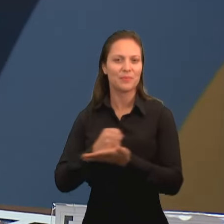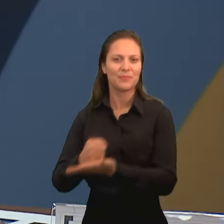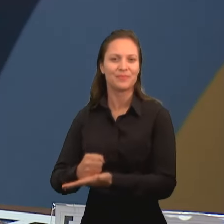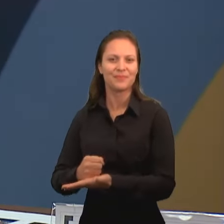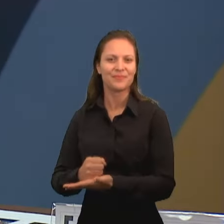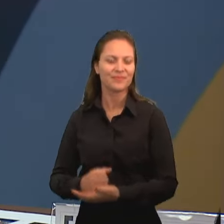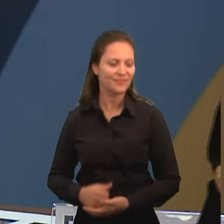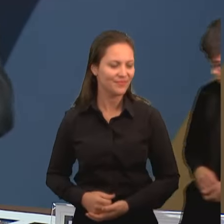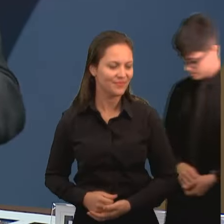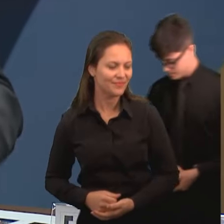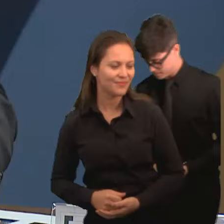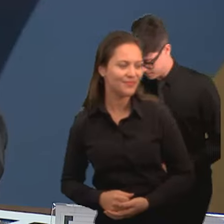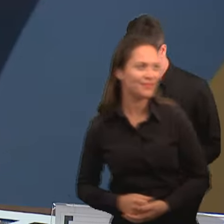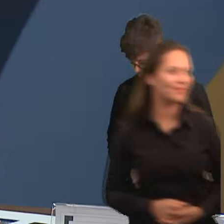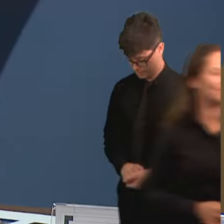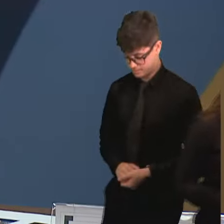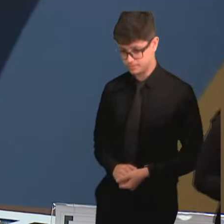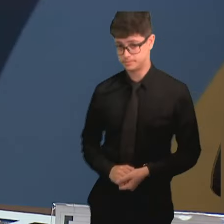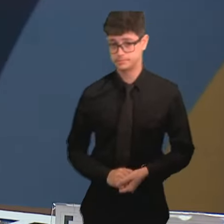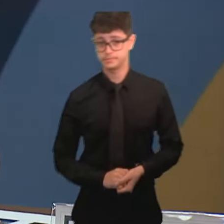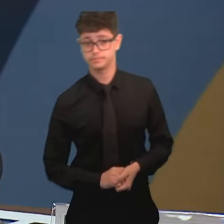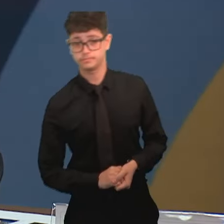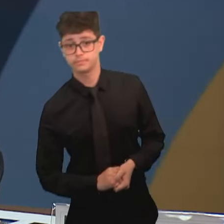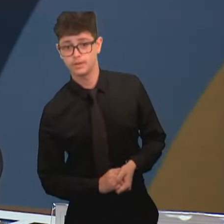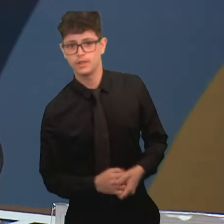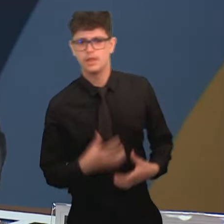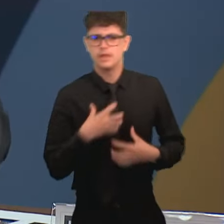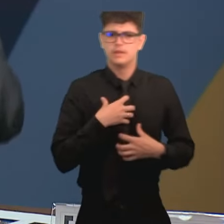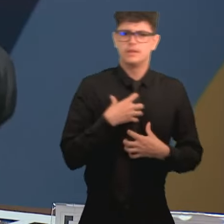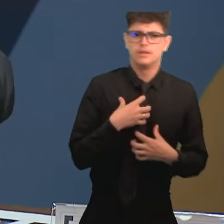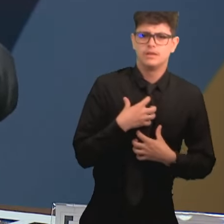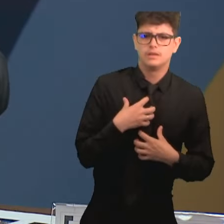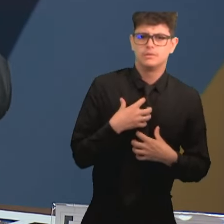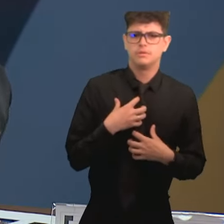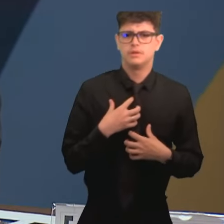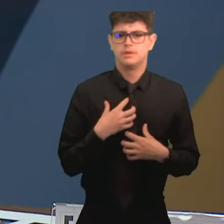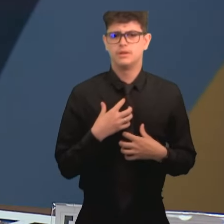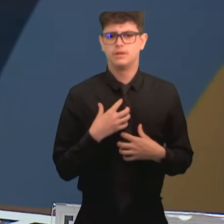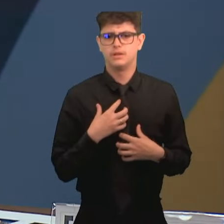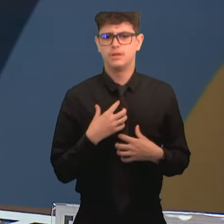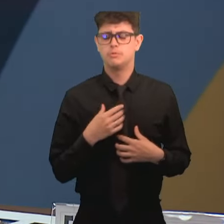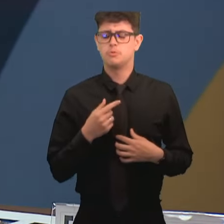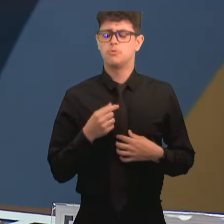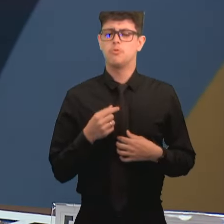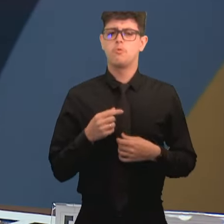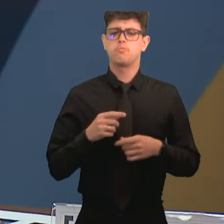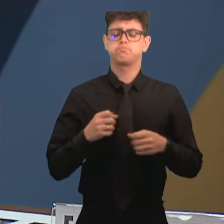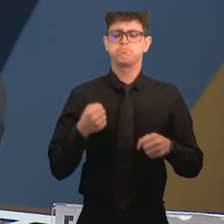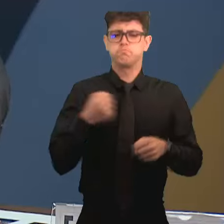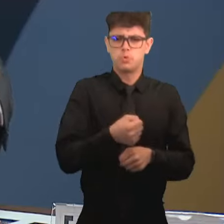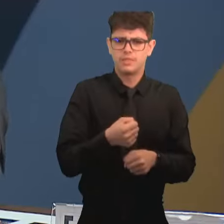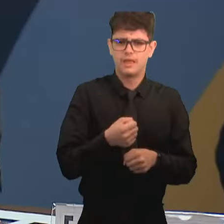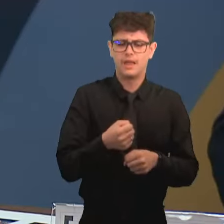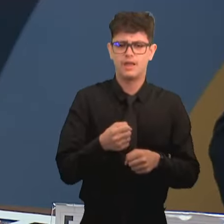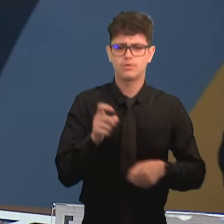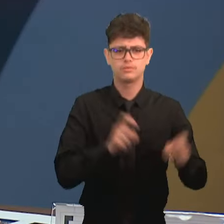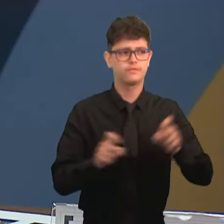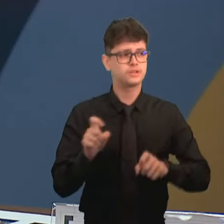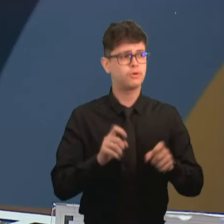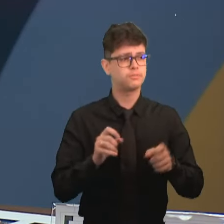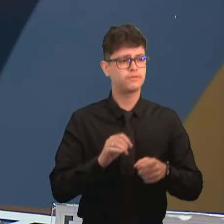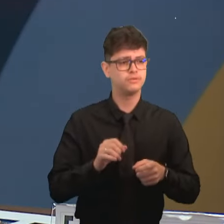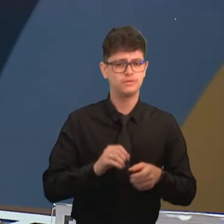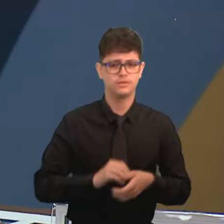un punto de apoyo y una palanca y yo voy a mover el mundo. Y tenemos la sensación de que el poder computacional y tal vez